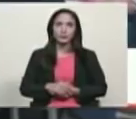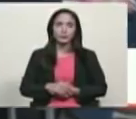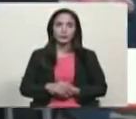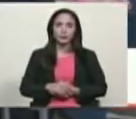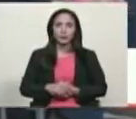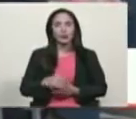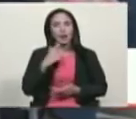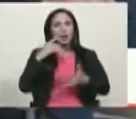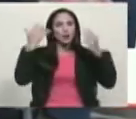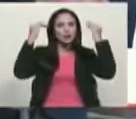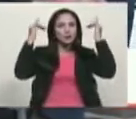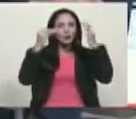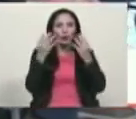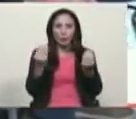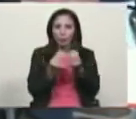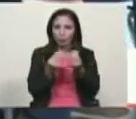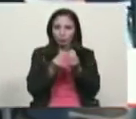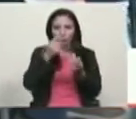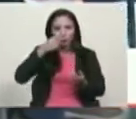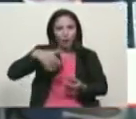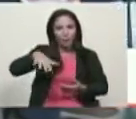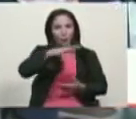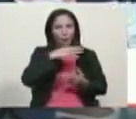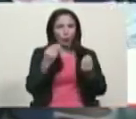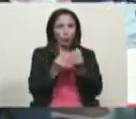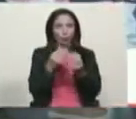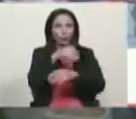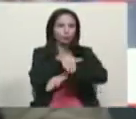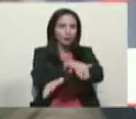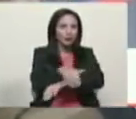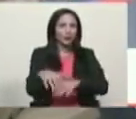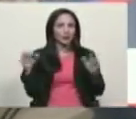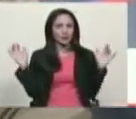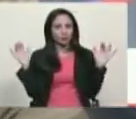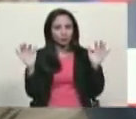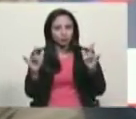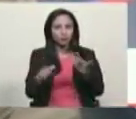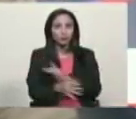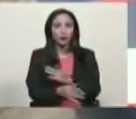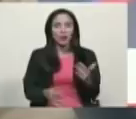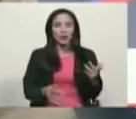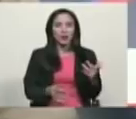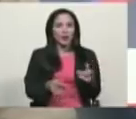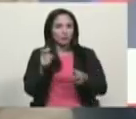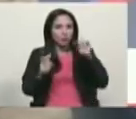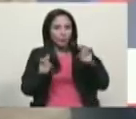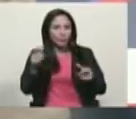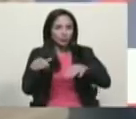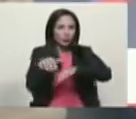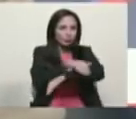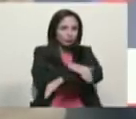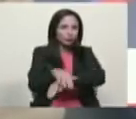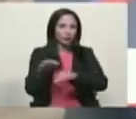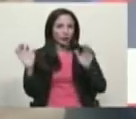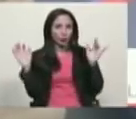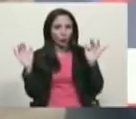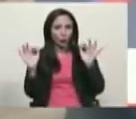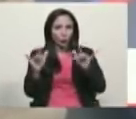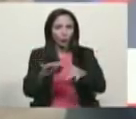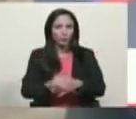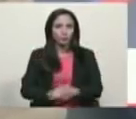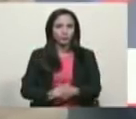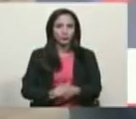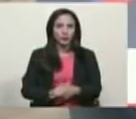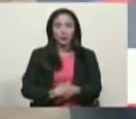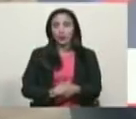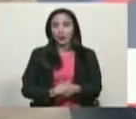estuvimos conmemorando con el pueblo, en todo el país, en las calles, los invisibles, los que ustedes nunca